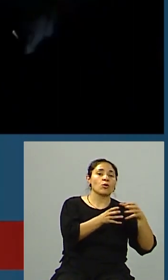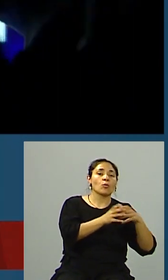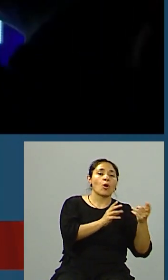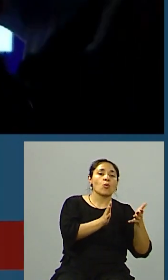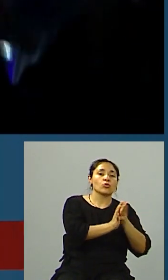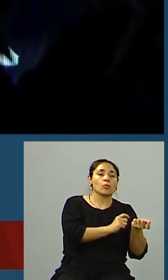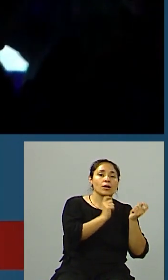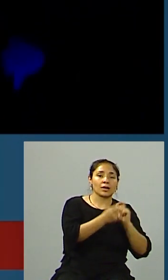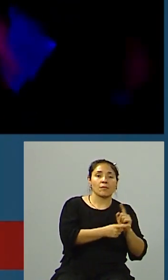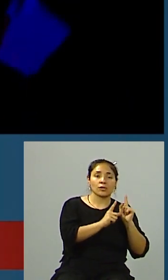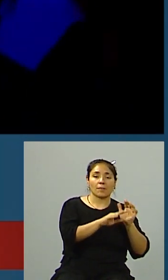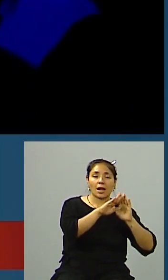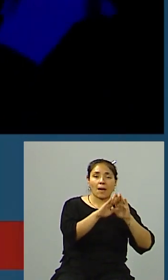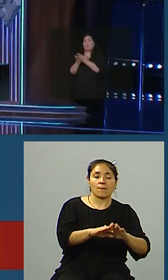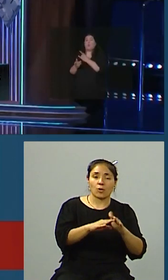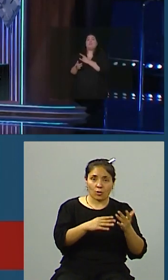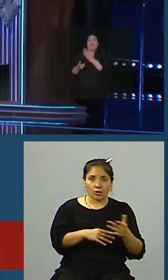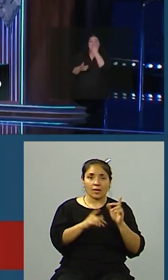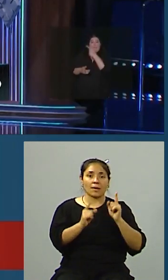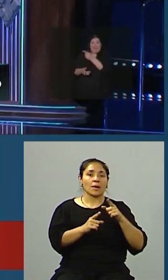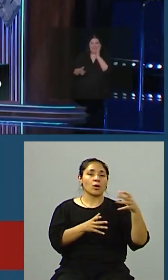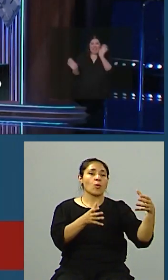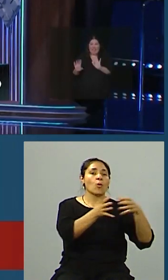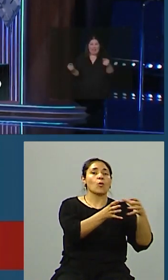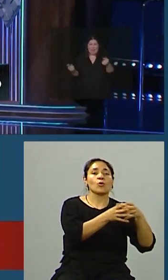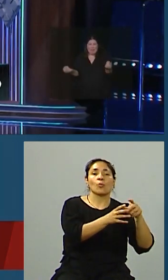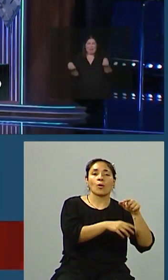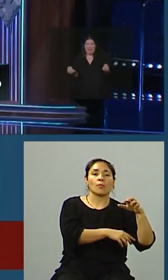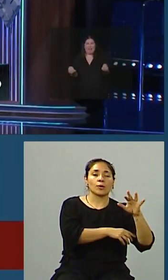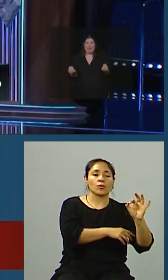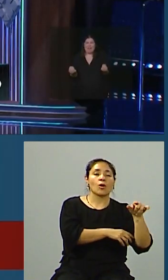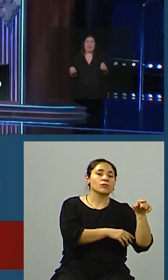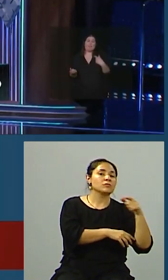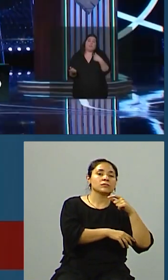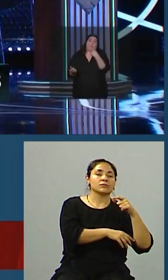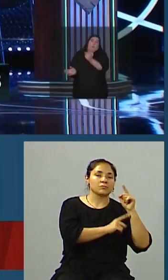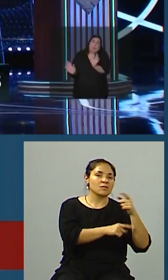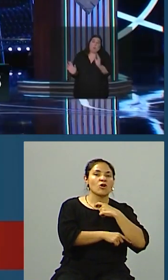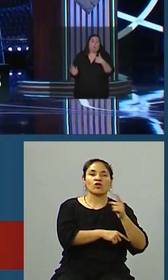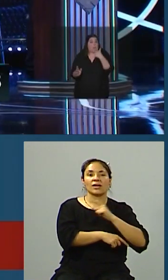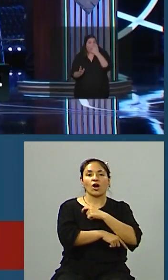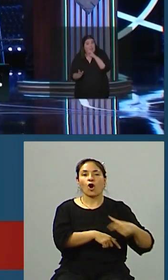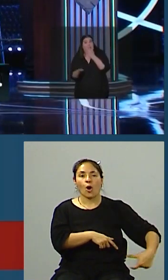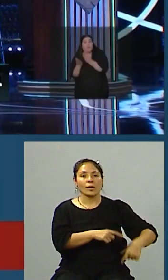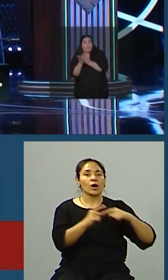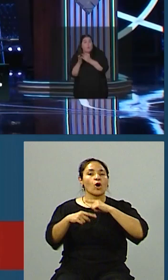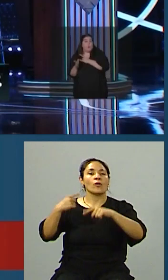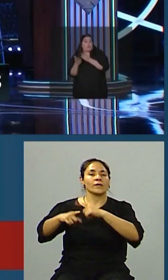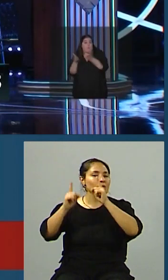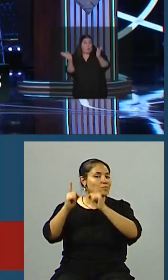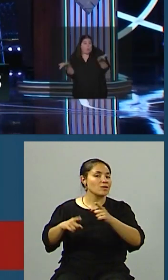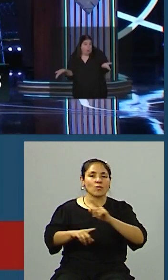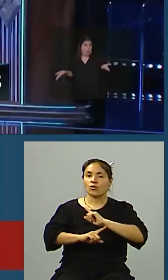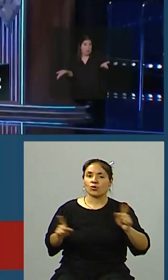que busca que este gobierno no continúe gobernando. Es decir, parte del proceso explica